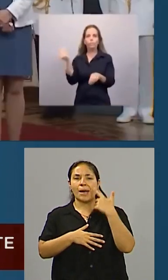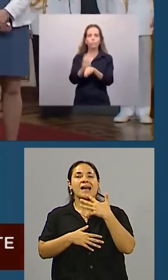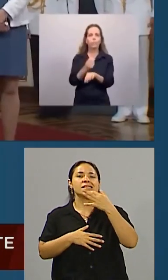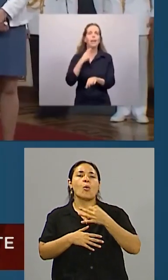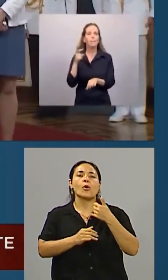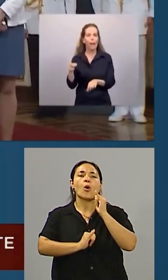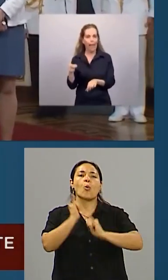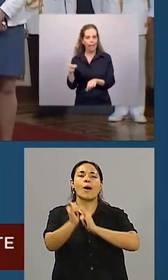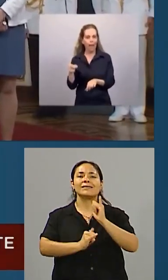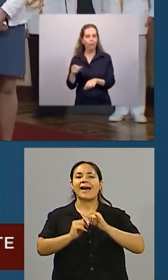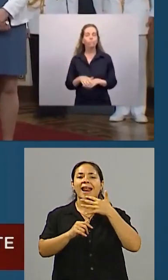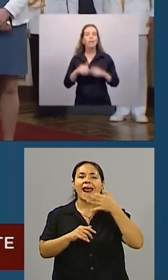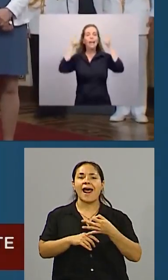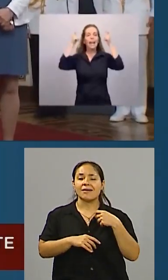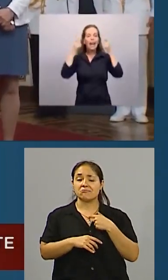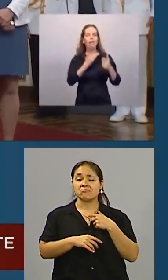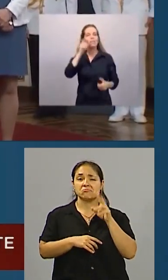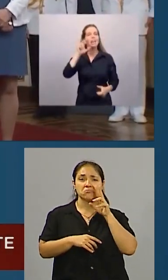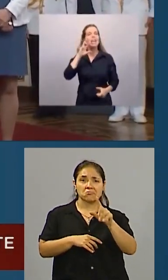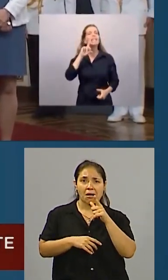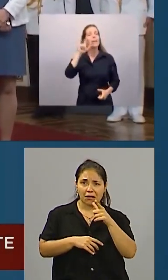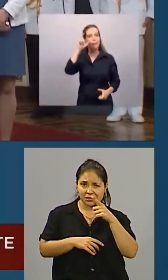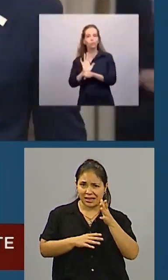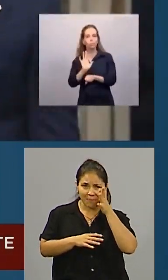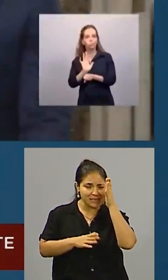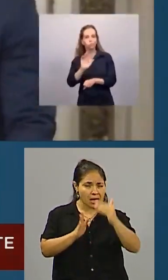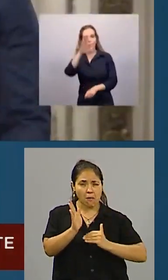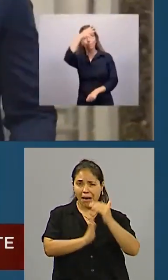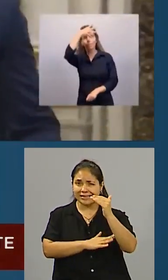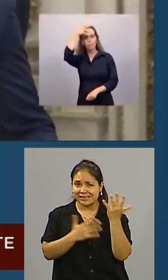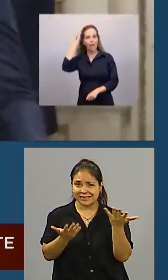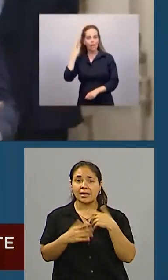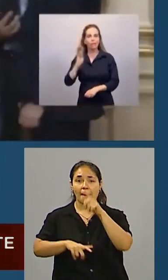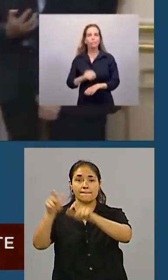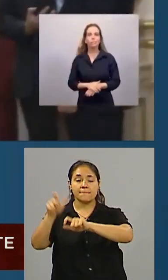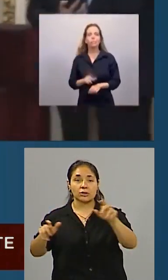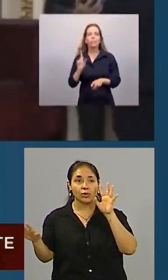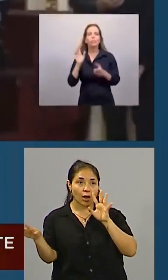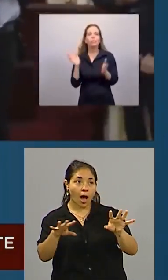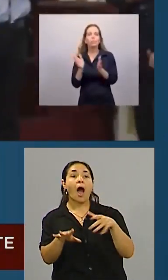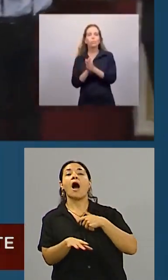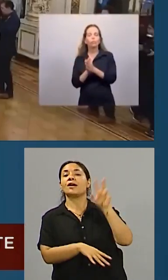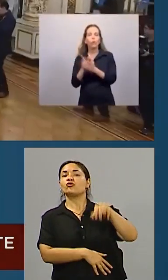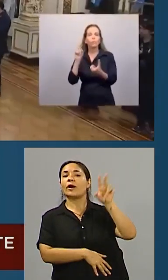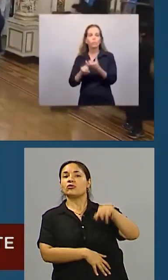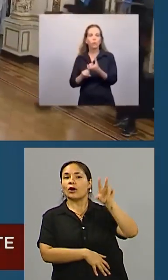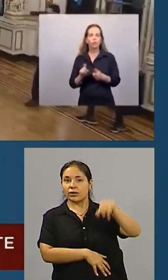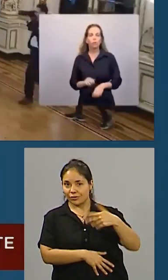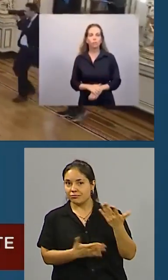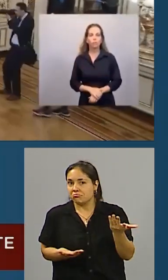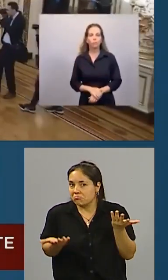que se construye ese mensaje? Convengamos que la gente compra eso que dice Milei, ¿no? Sobre todo aquellos que lo han votado con